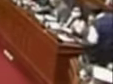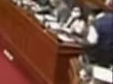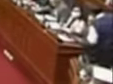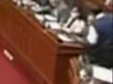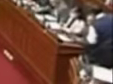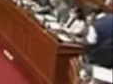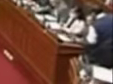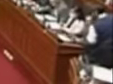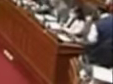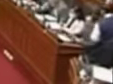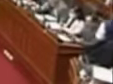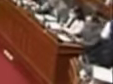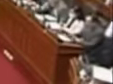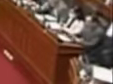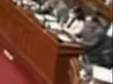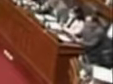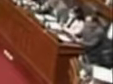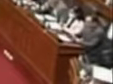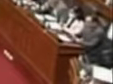comisión investigadora